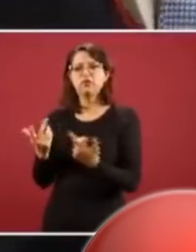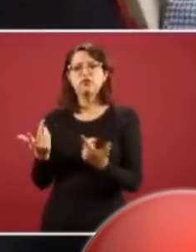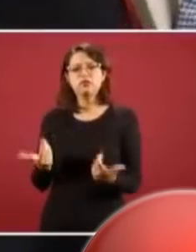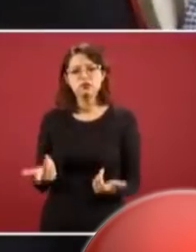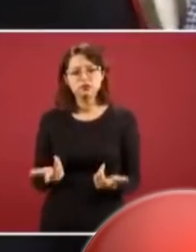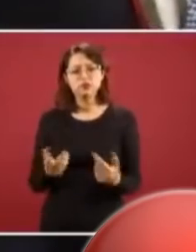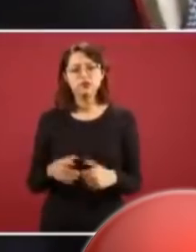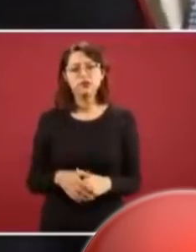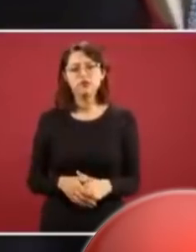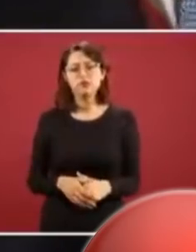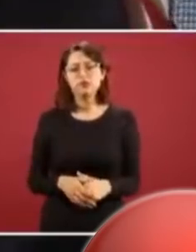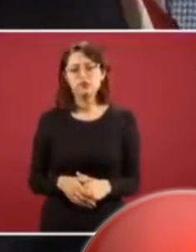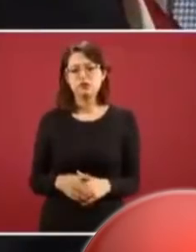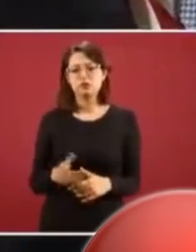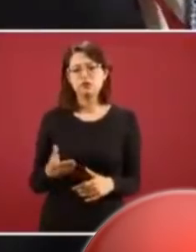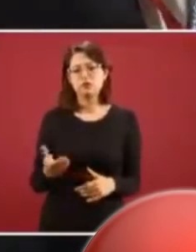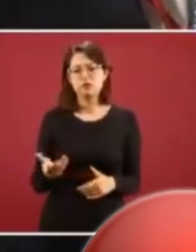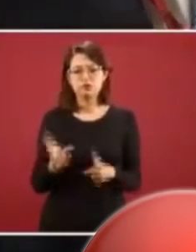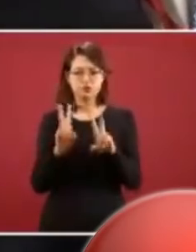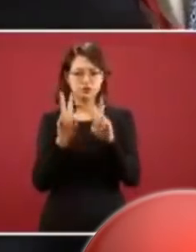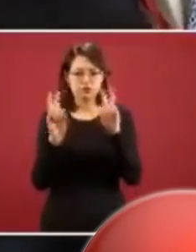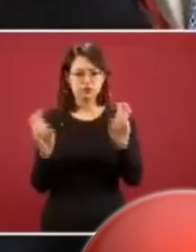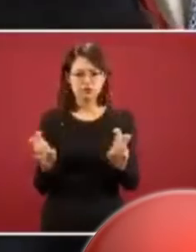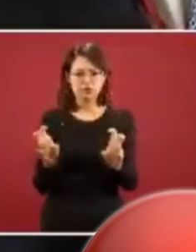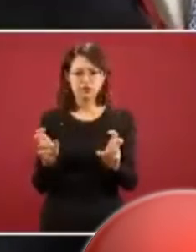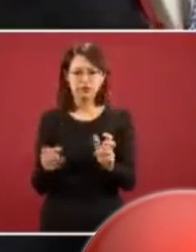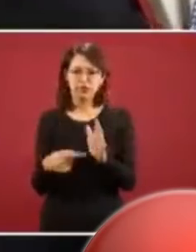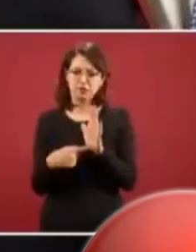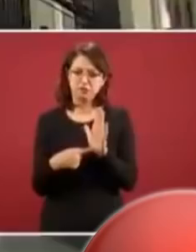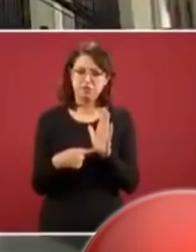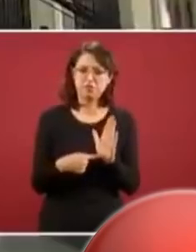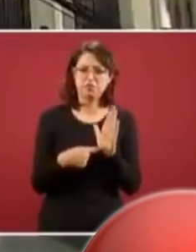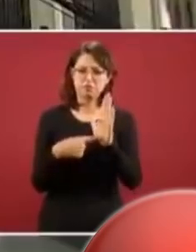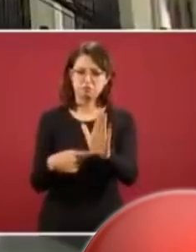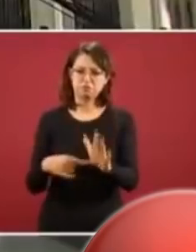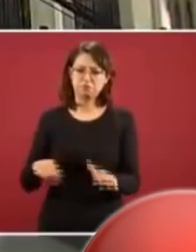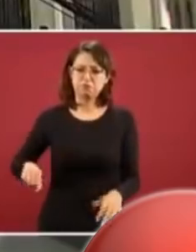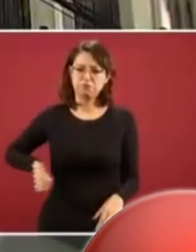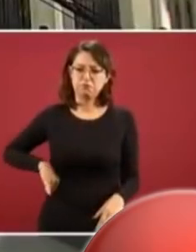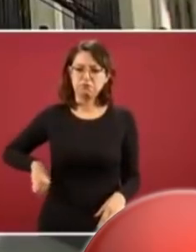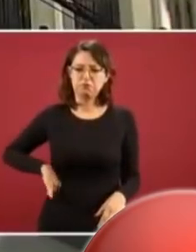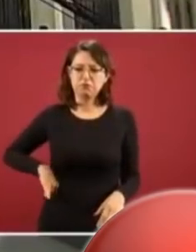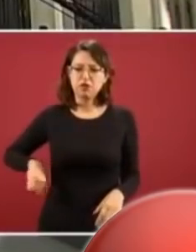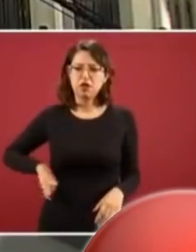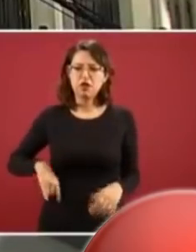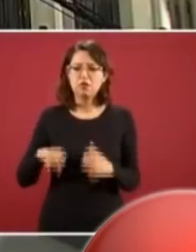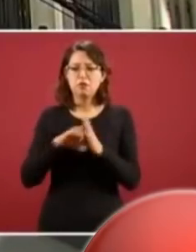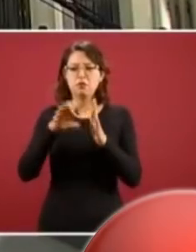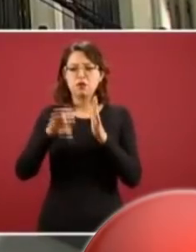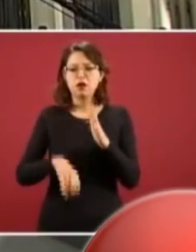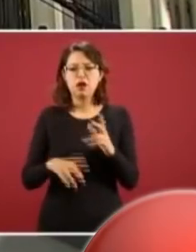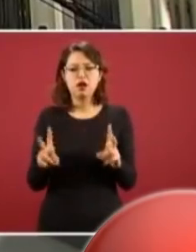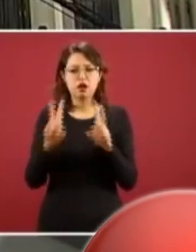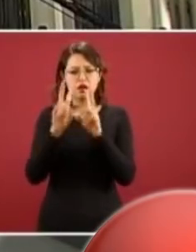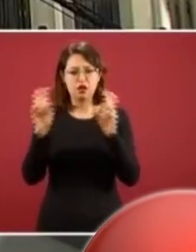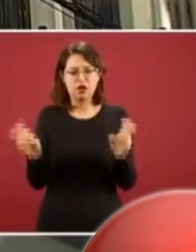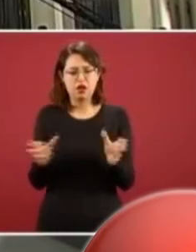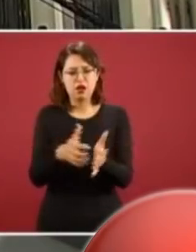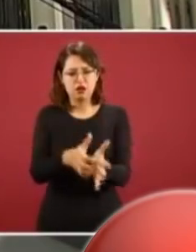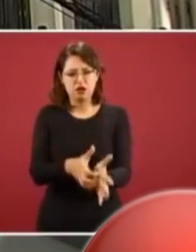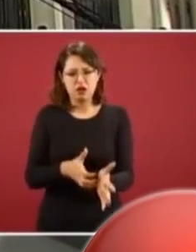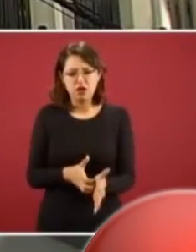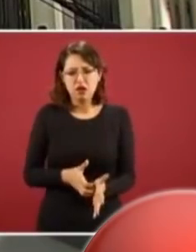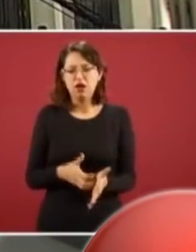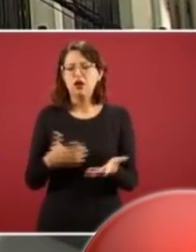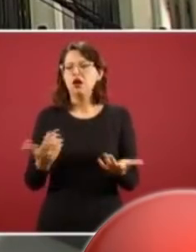digamos, un punto de interés en ciertos temas. Usted aquí ha referido esta situación de la austeridad, de